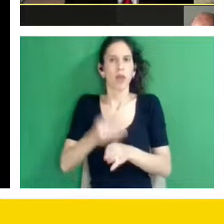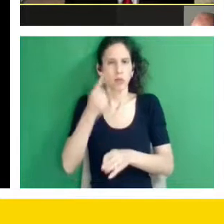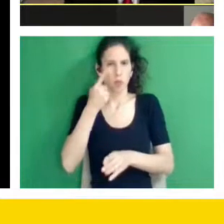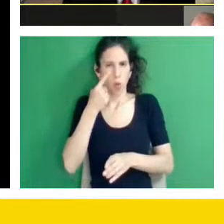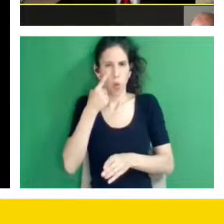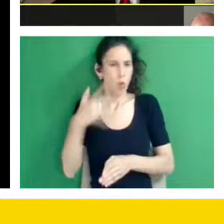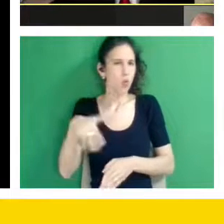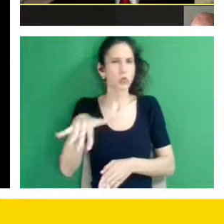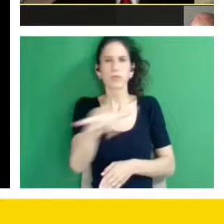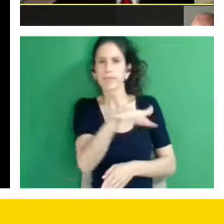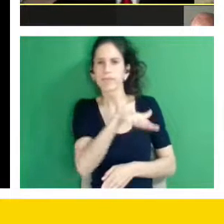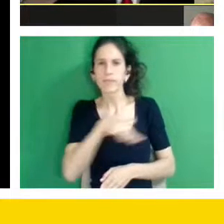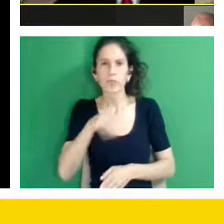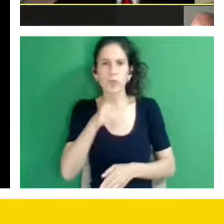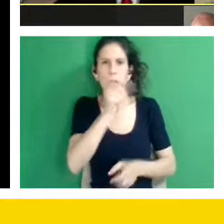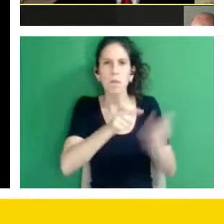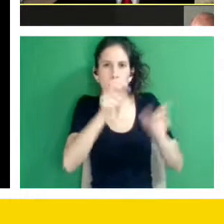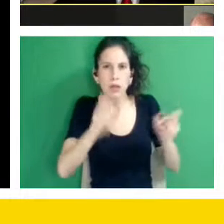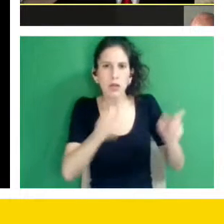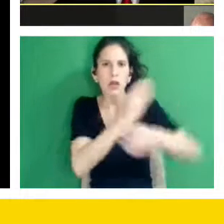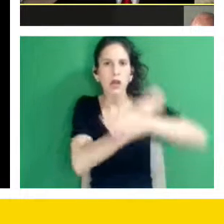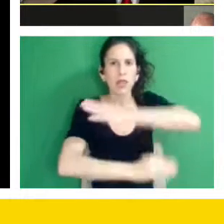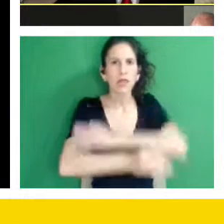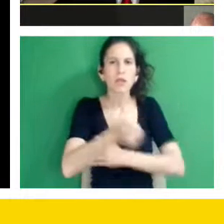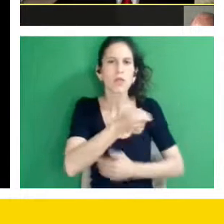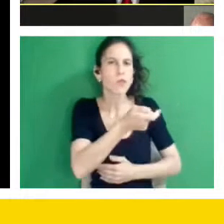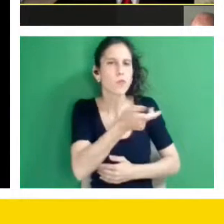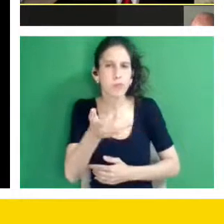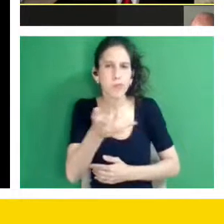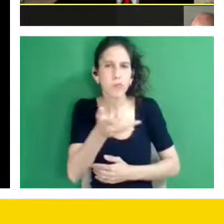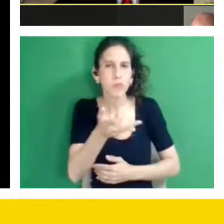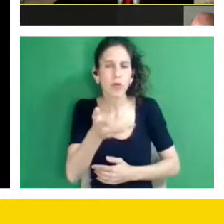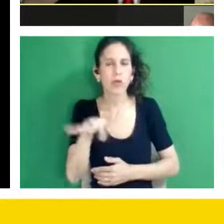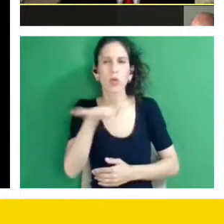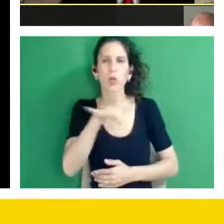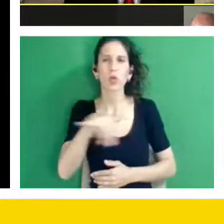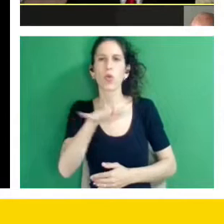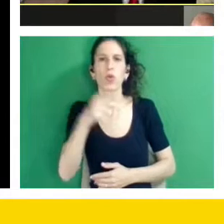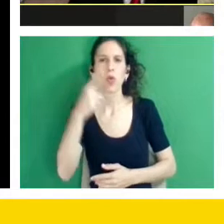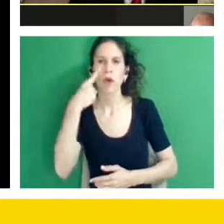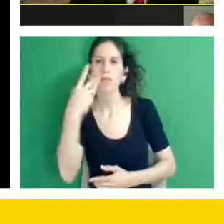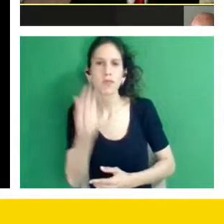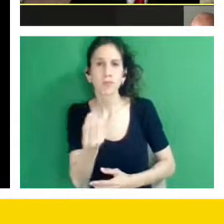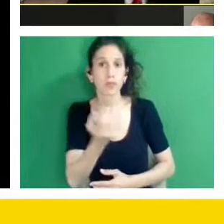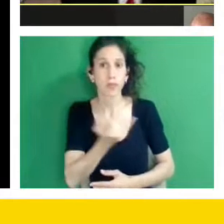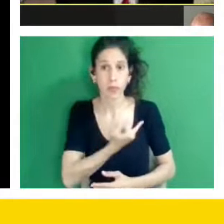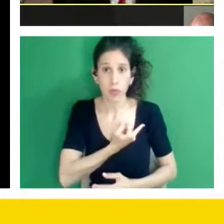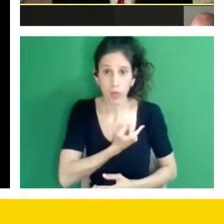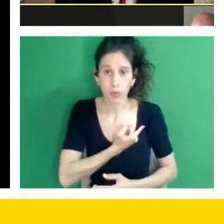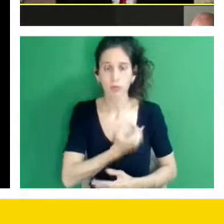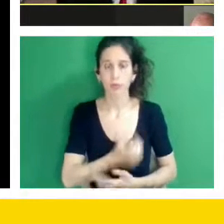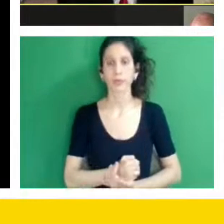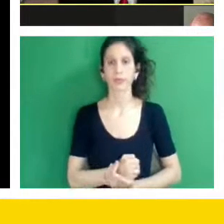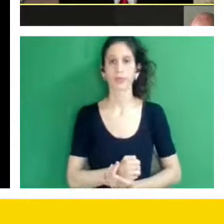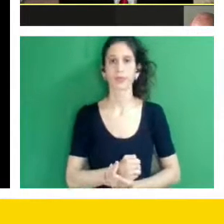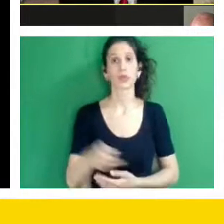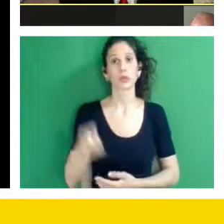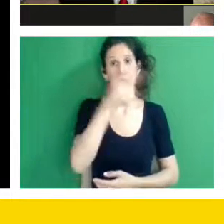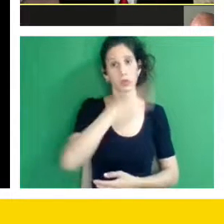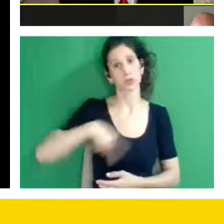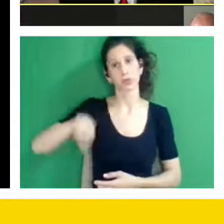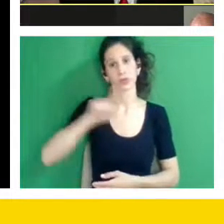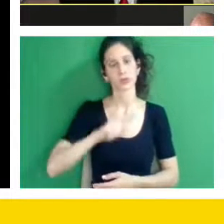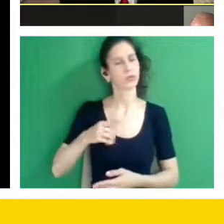país. Para mejorar esta situación, lo primero que debemos hacer es exigir que el próximo censo nacional